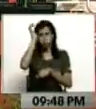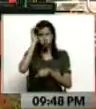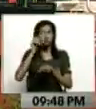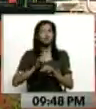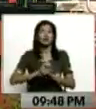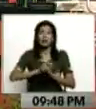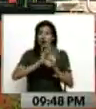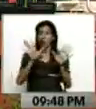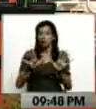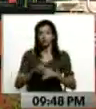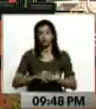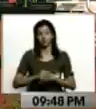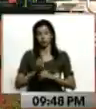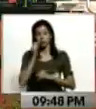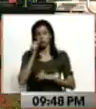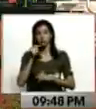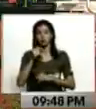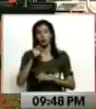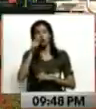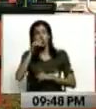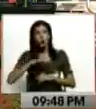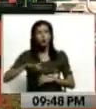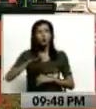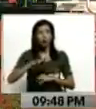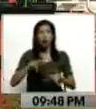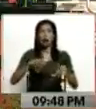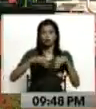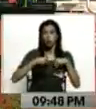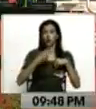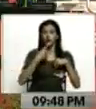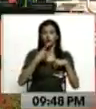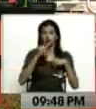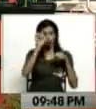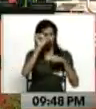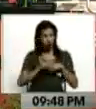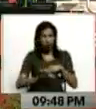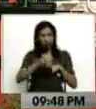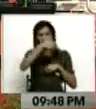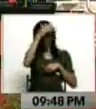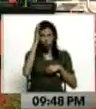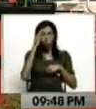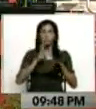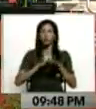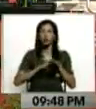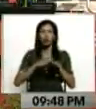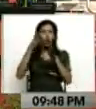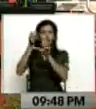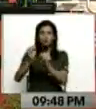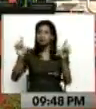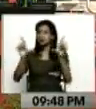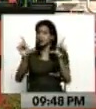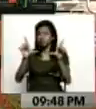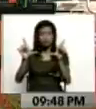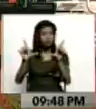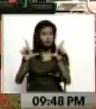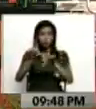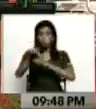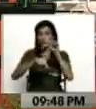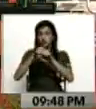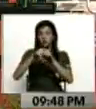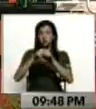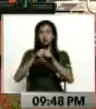un pueblo desinformado como el norteamericano aceptó su discurso porque ya no cree Ni en sus propios medios de comunicación y